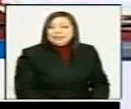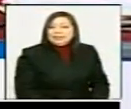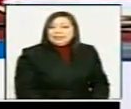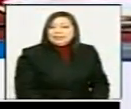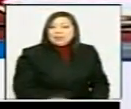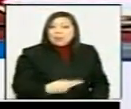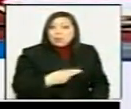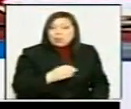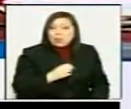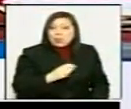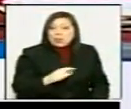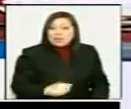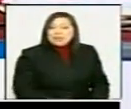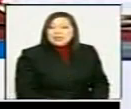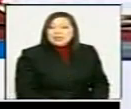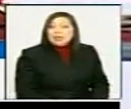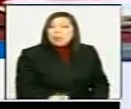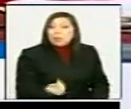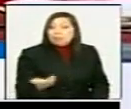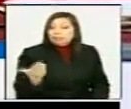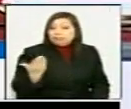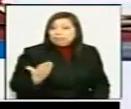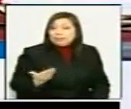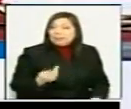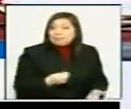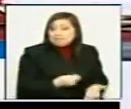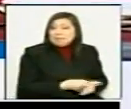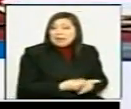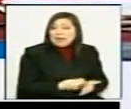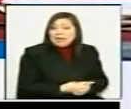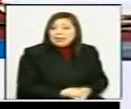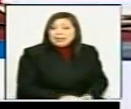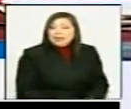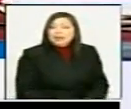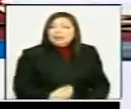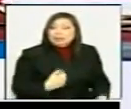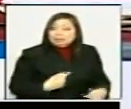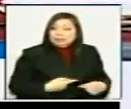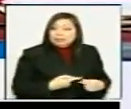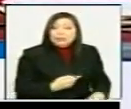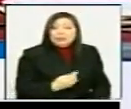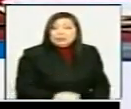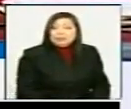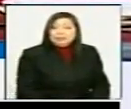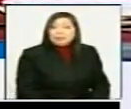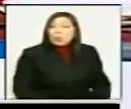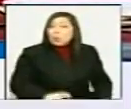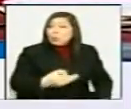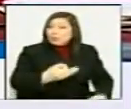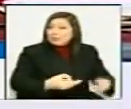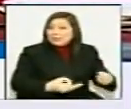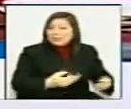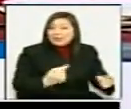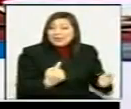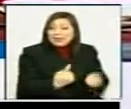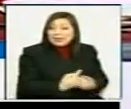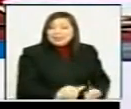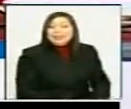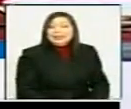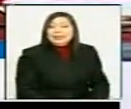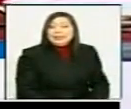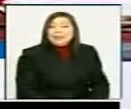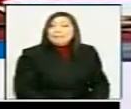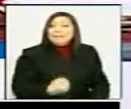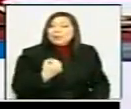Guayaga, al recibir este laudo, apela al Poder Judicial. Y el